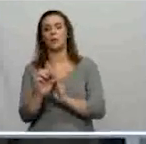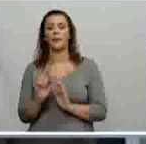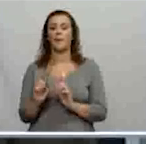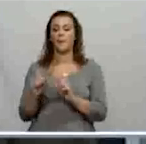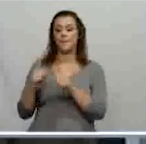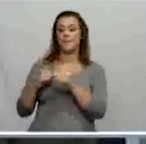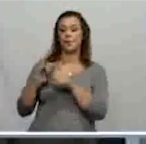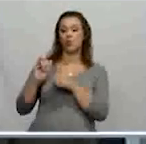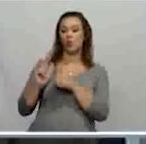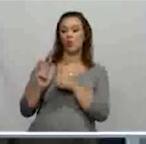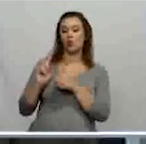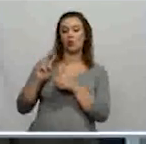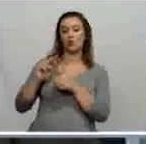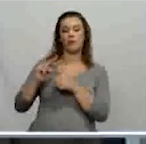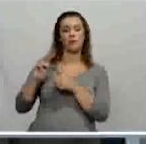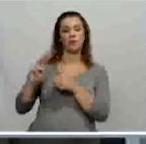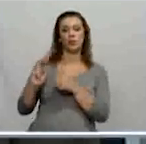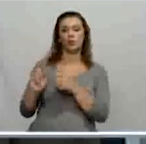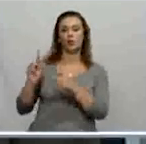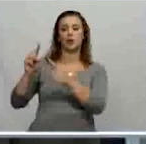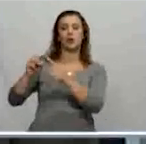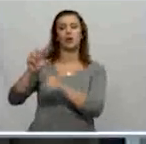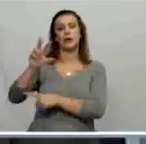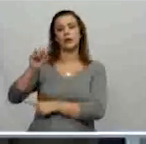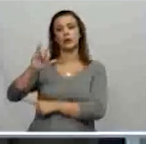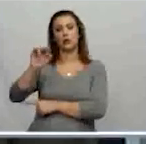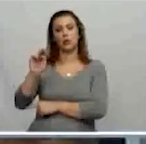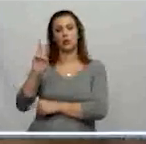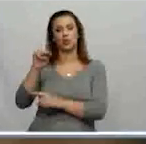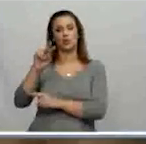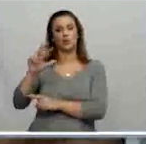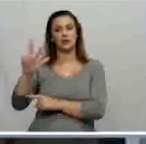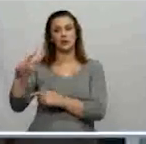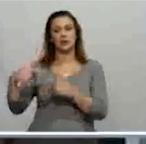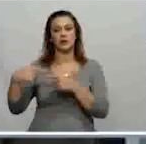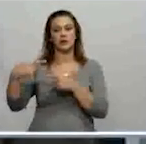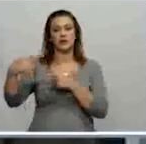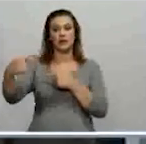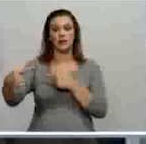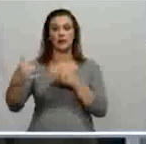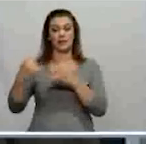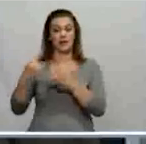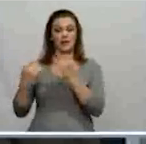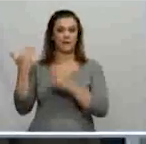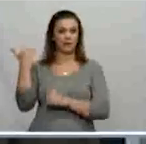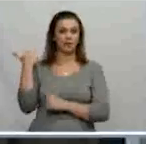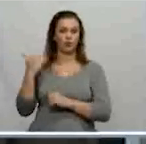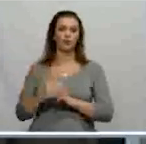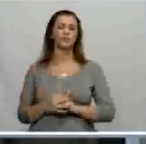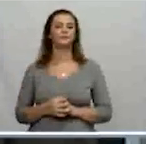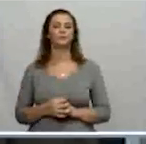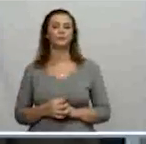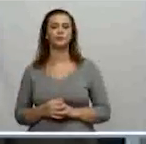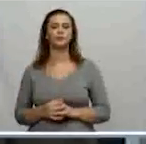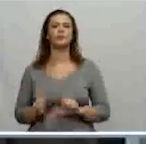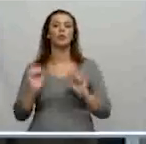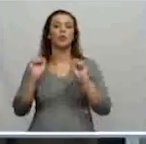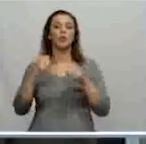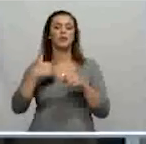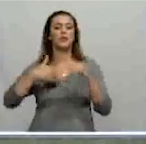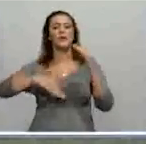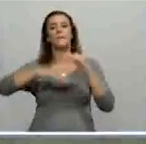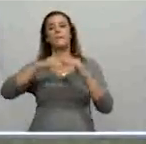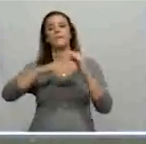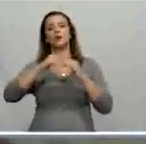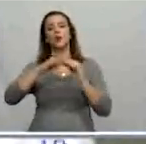del 1 de junio del 2022 al 30 de junio del 2023, es decir, el periodo que ya finalizó, se podía tener un máximo